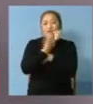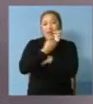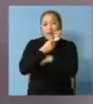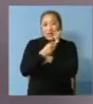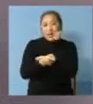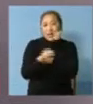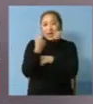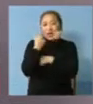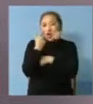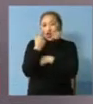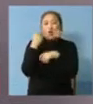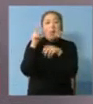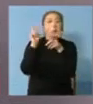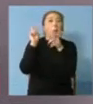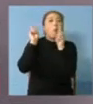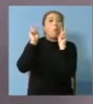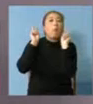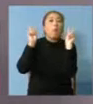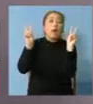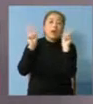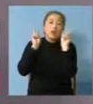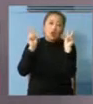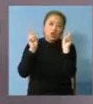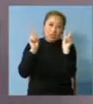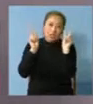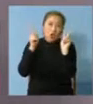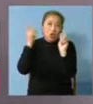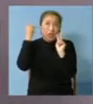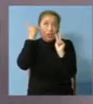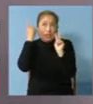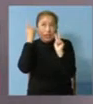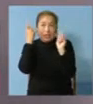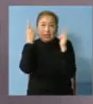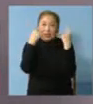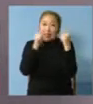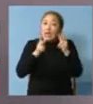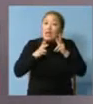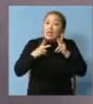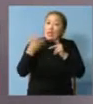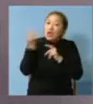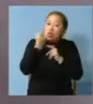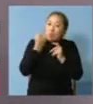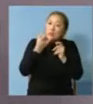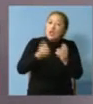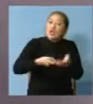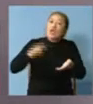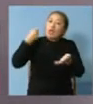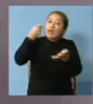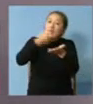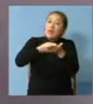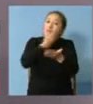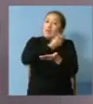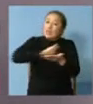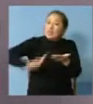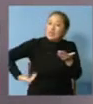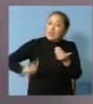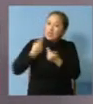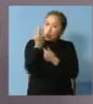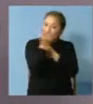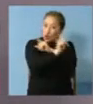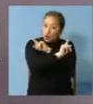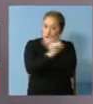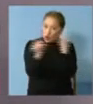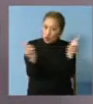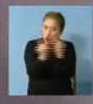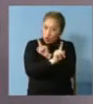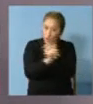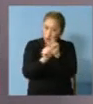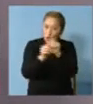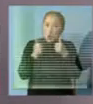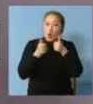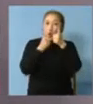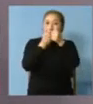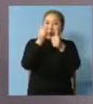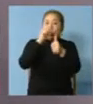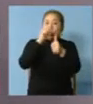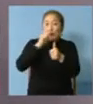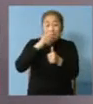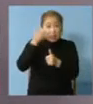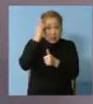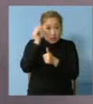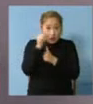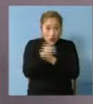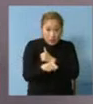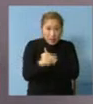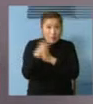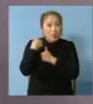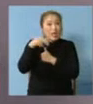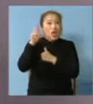los peronistas, no kirchneristas, y desmintió que le hayan ofrecido la vicepresidencia junto a Mauricio Macri.